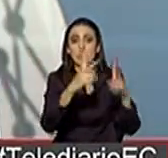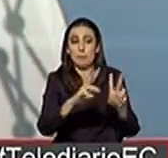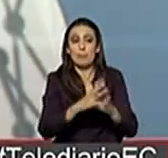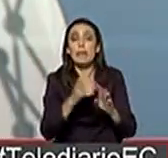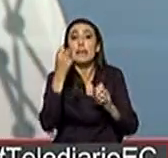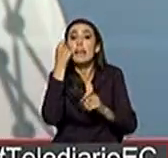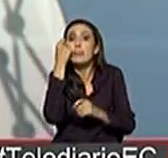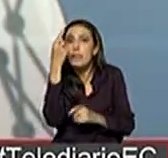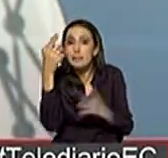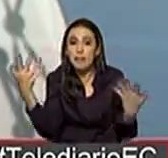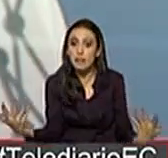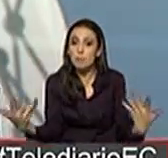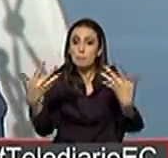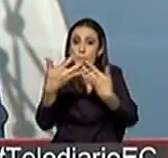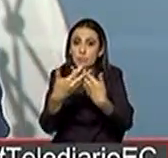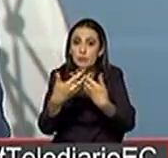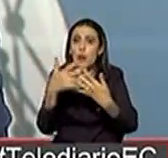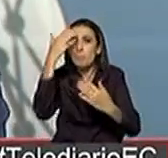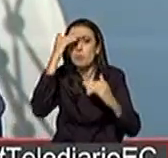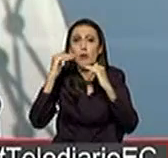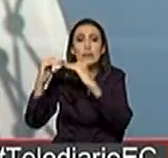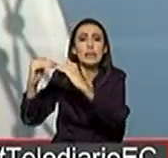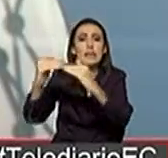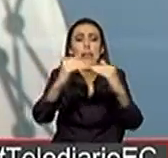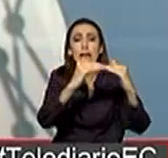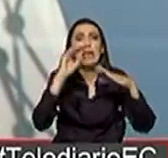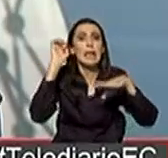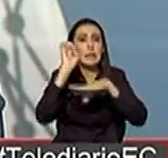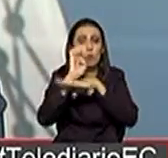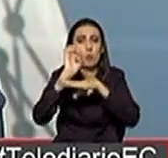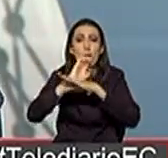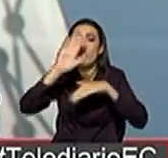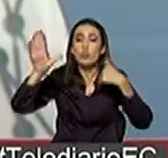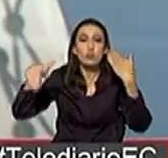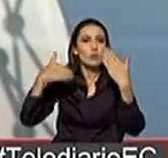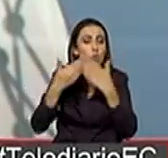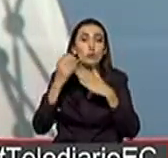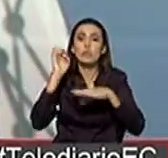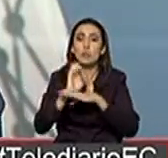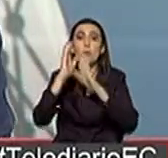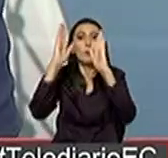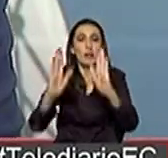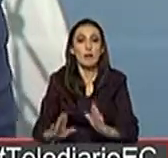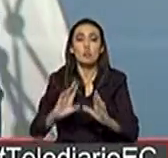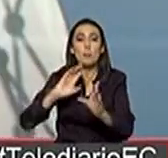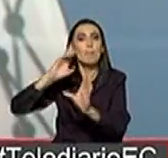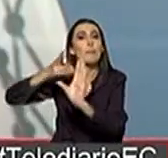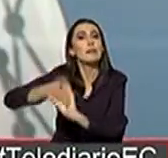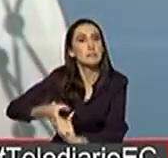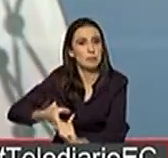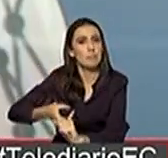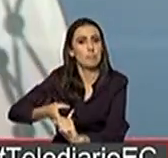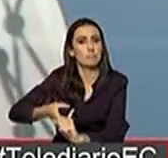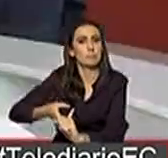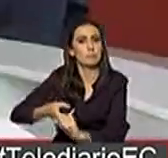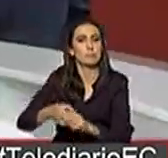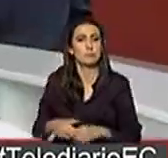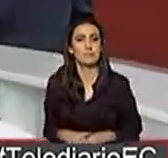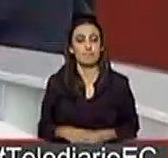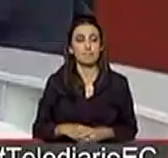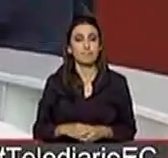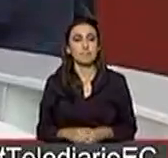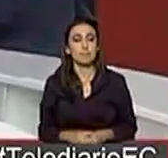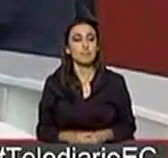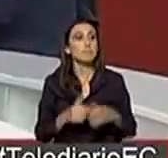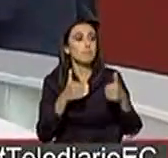a ceder porque la construcción de un país es una apuesta que la hacemos todos los ecuatorianos y en la que todos tienen que ponerlo doctor galán